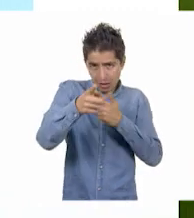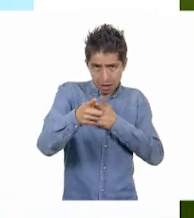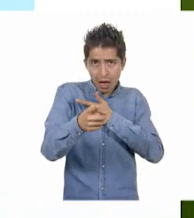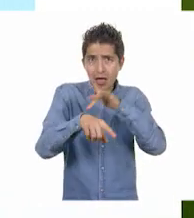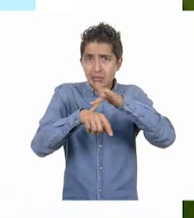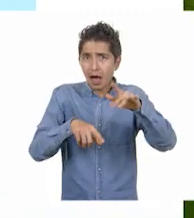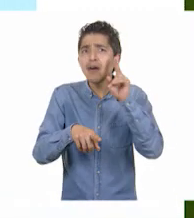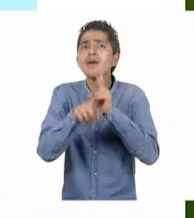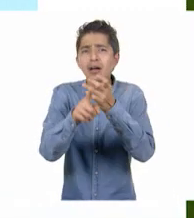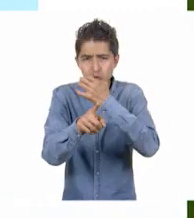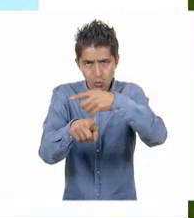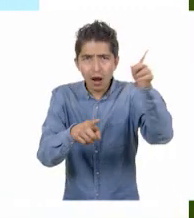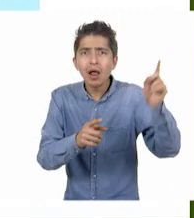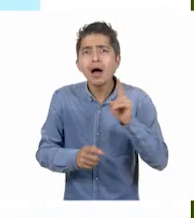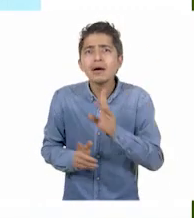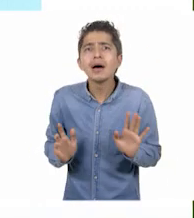escuela?